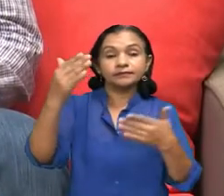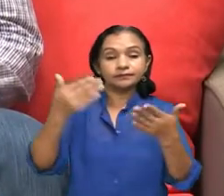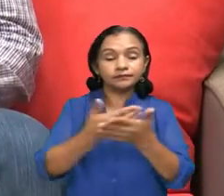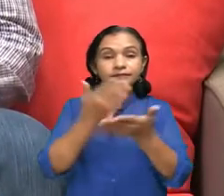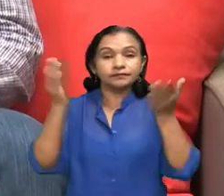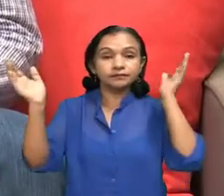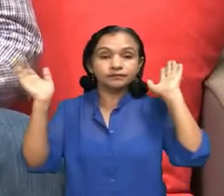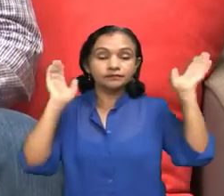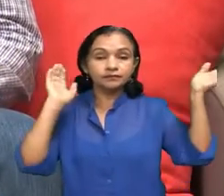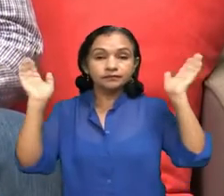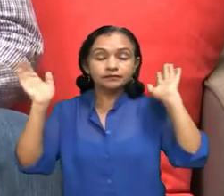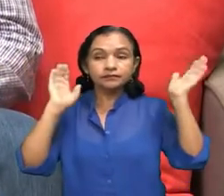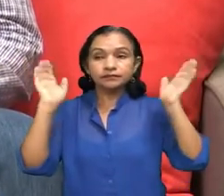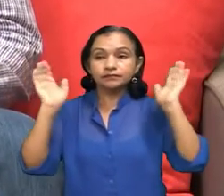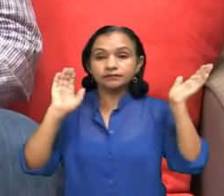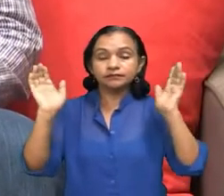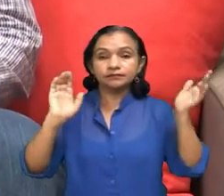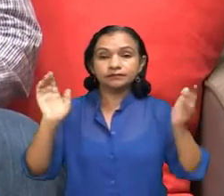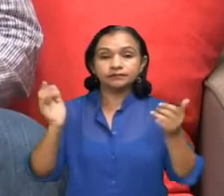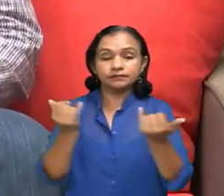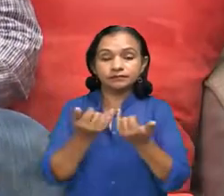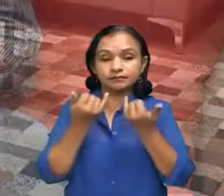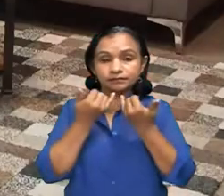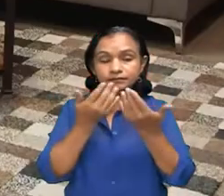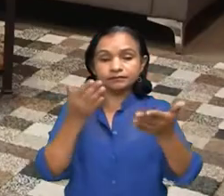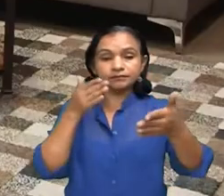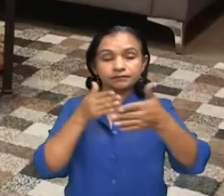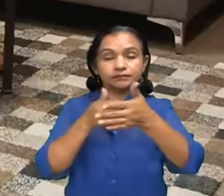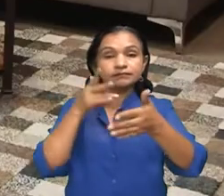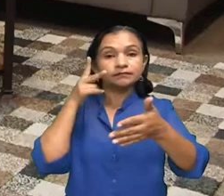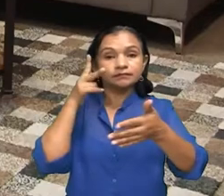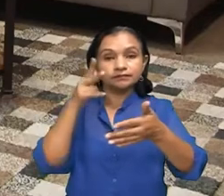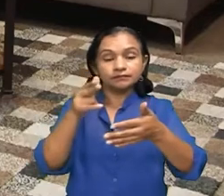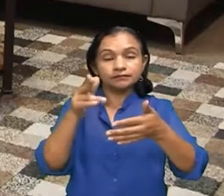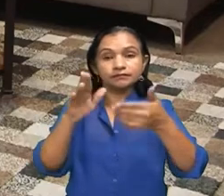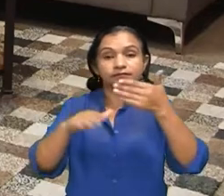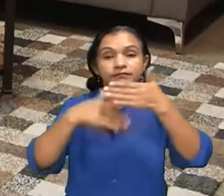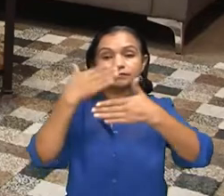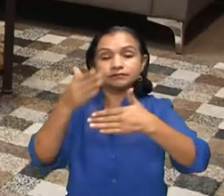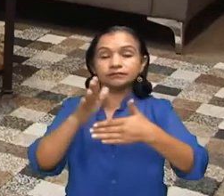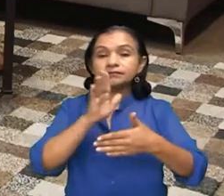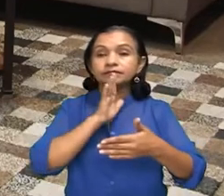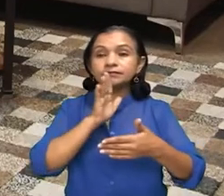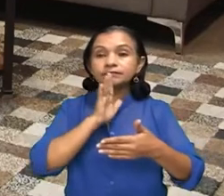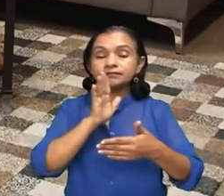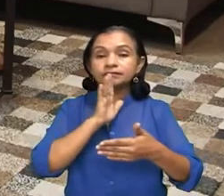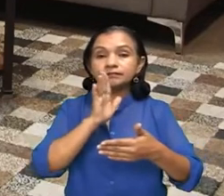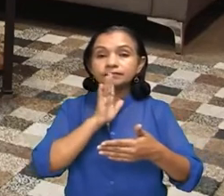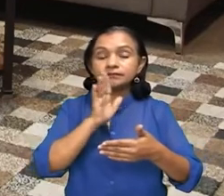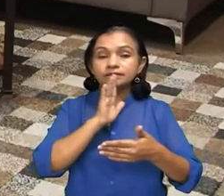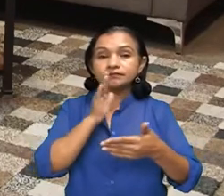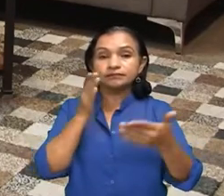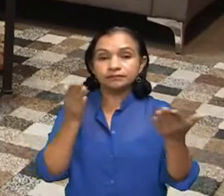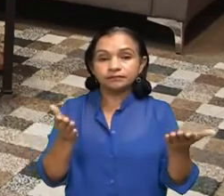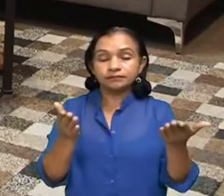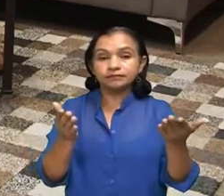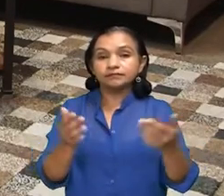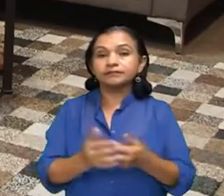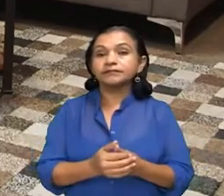mercados y también uso de nuevas tecnologías de la información. Tenemos que hacer una breve pausa, pero después quisiera que habláramos de esa parte, porque